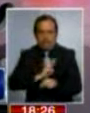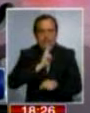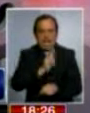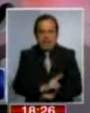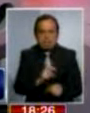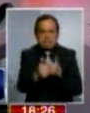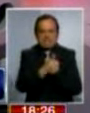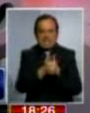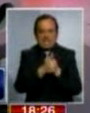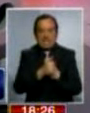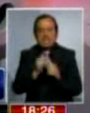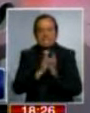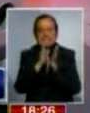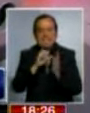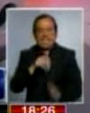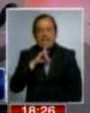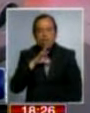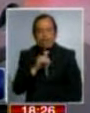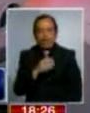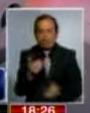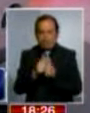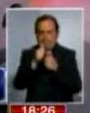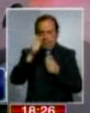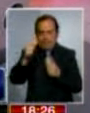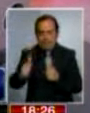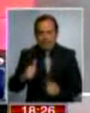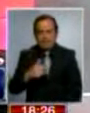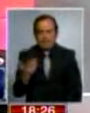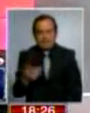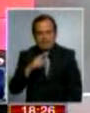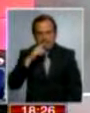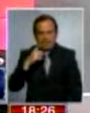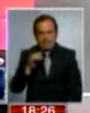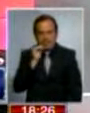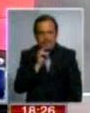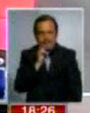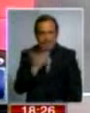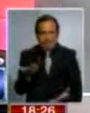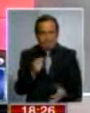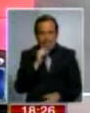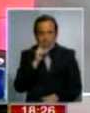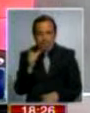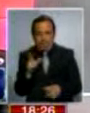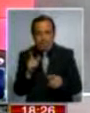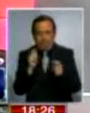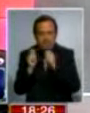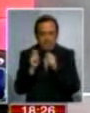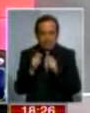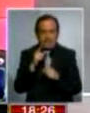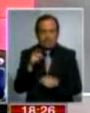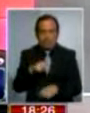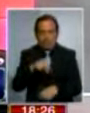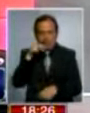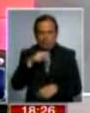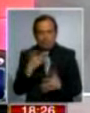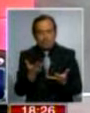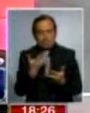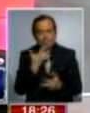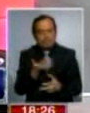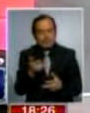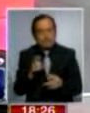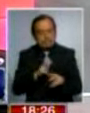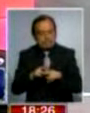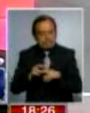Ahora, la pregunta es, ¿podremos decir cuál es el penal que está en riesgo, cuál sí, cuál no? Bueno, se han hecho simulacros en el norte del país justamente por lo